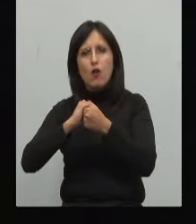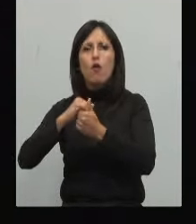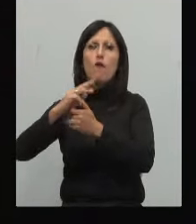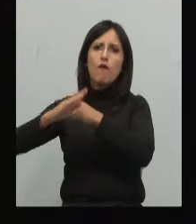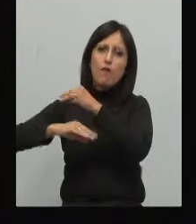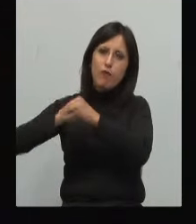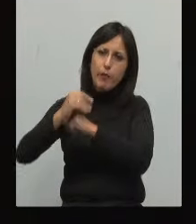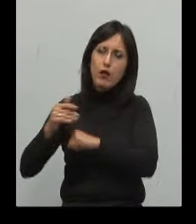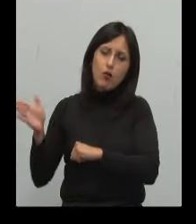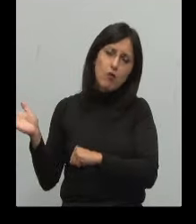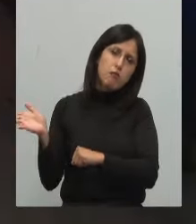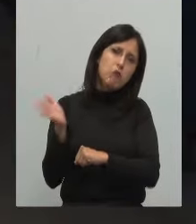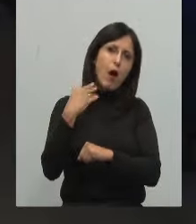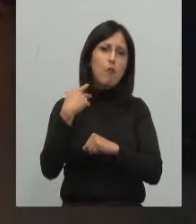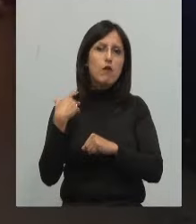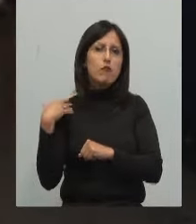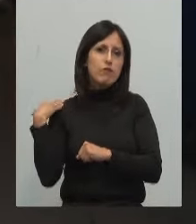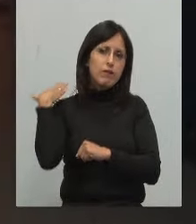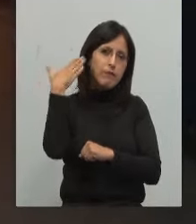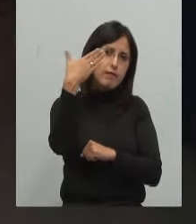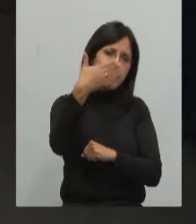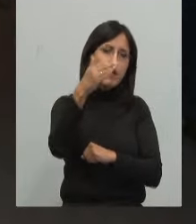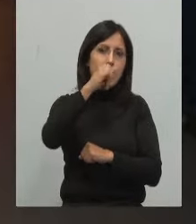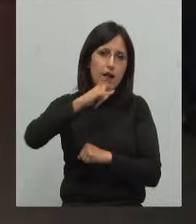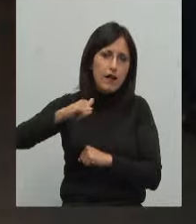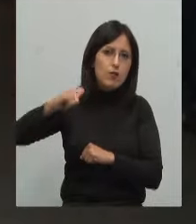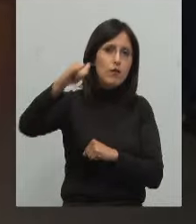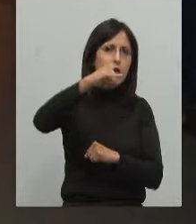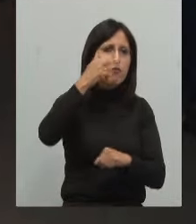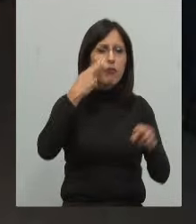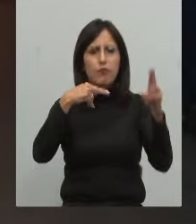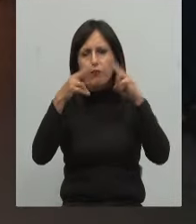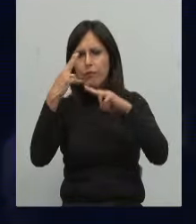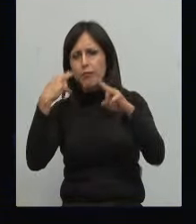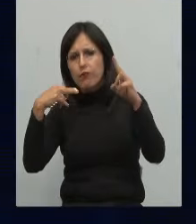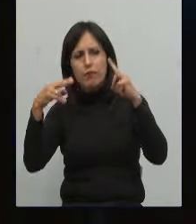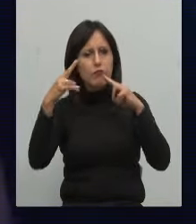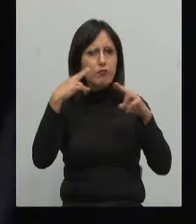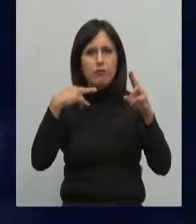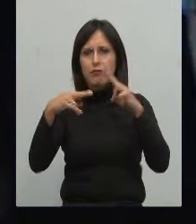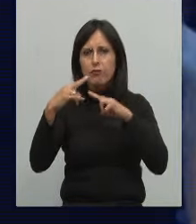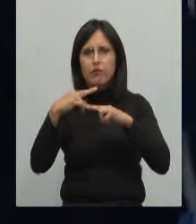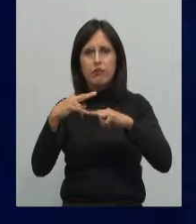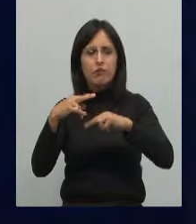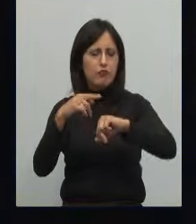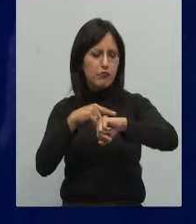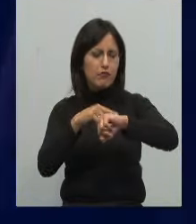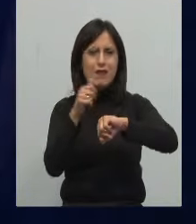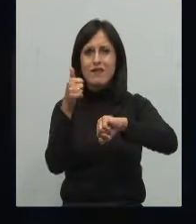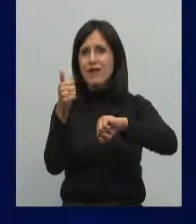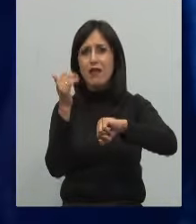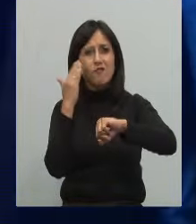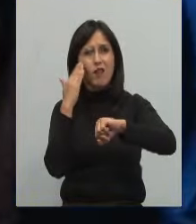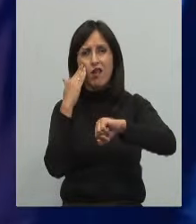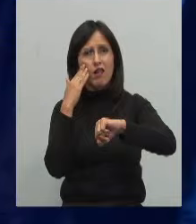a hacer un rastrillaje, digamos, por la zona para poder encontrarlo, pero al ver que eran las 6 de la tarde y no teníamos